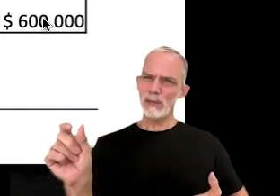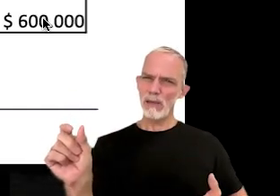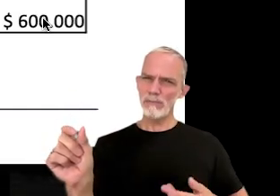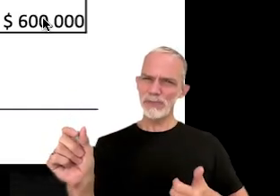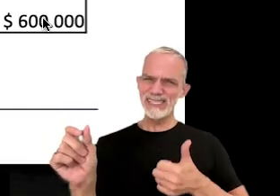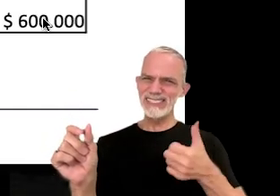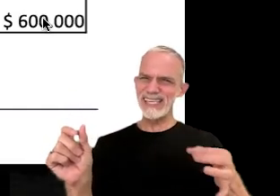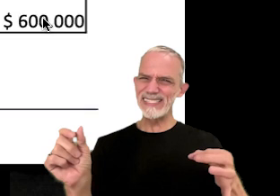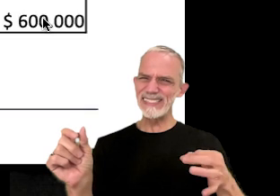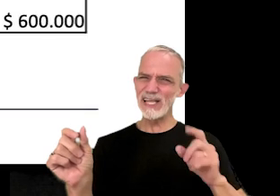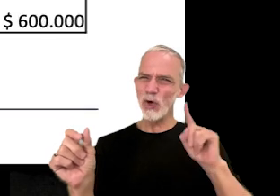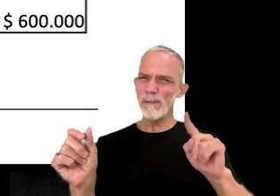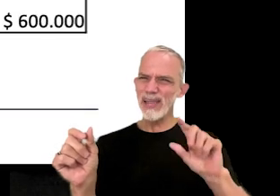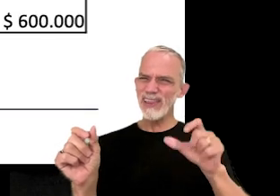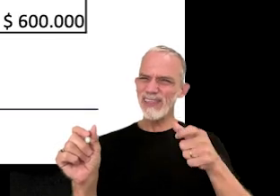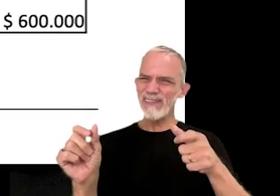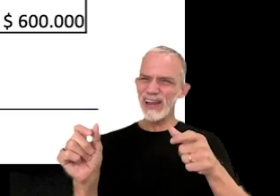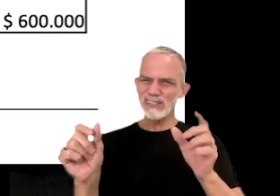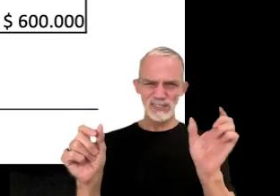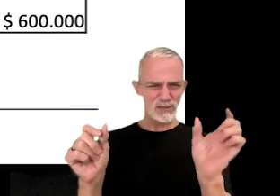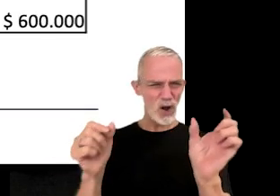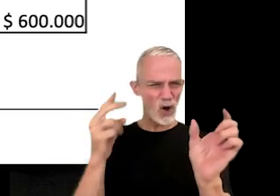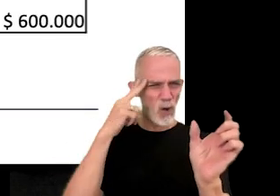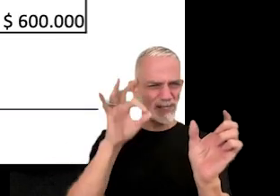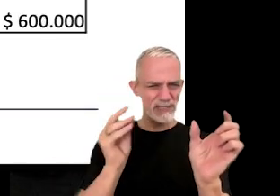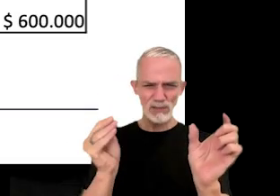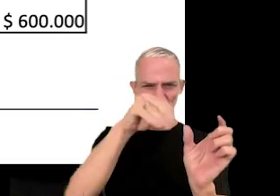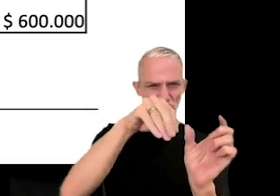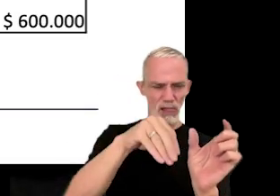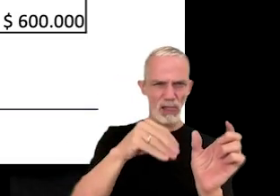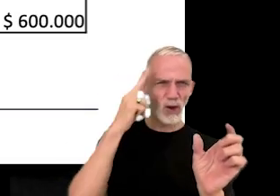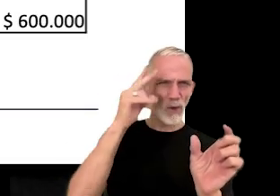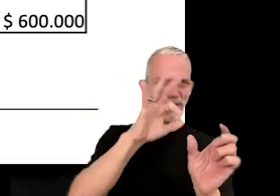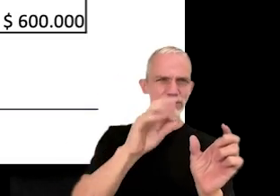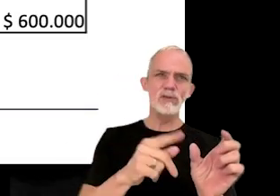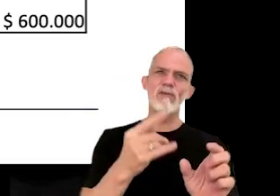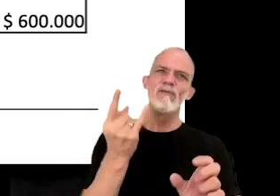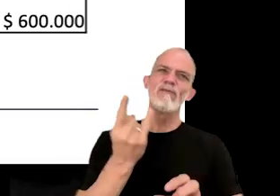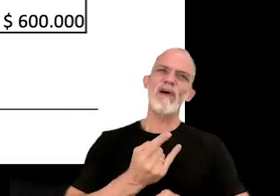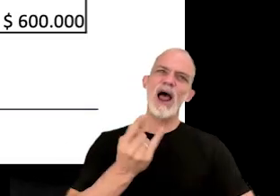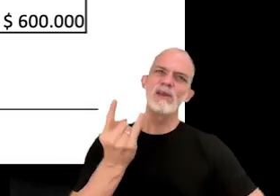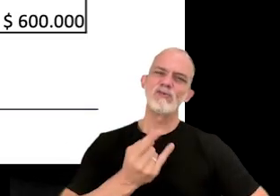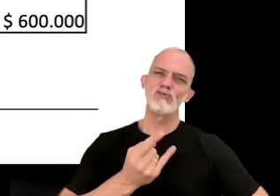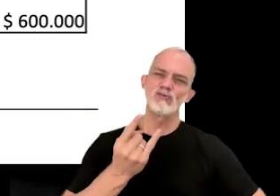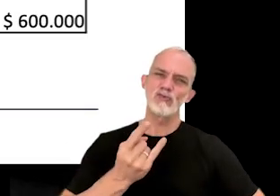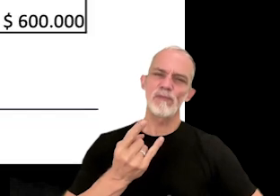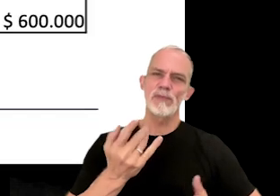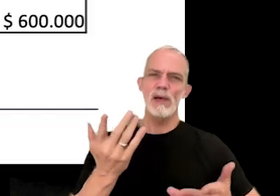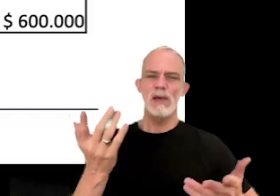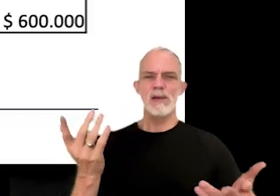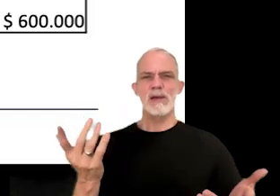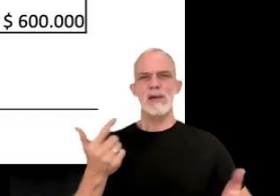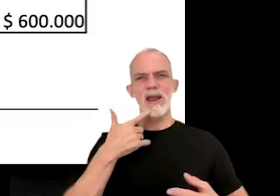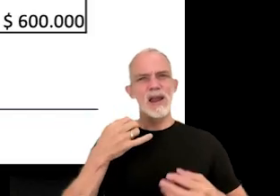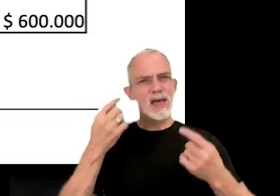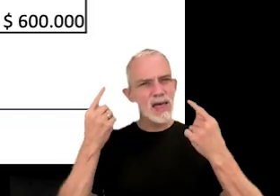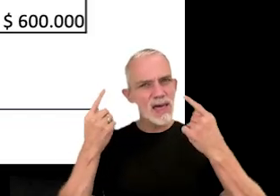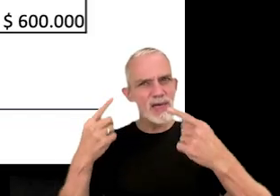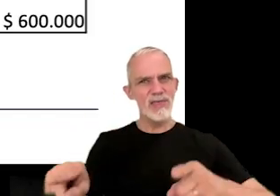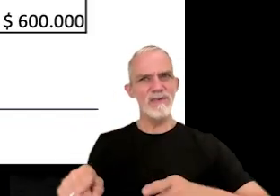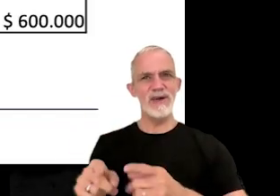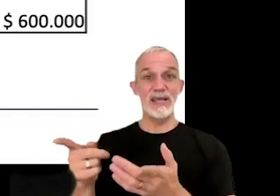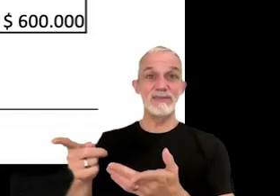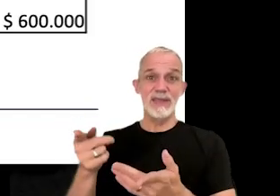otros 600.000 que agregó eran falsos. Entonces la realidad hubiese sido otra. La realidad